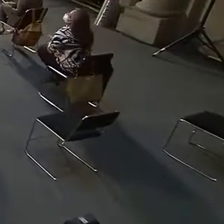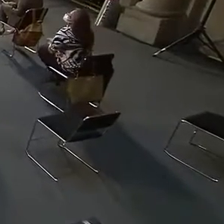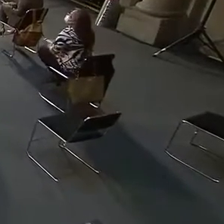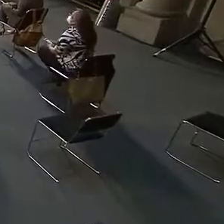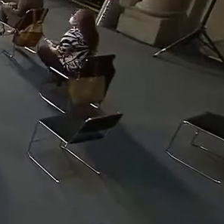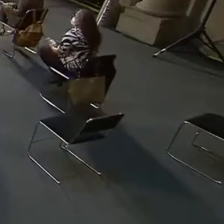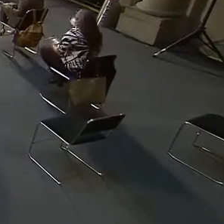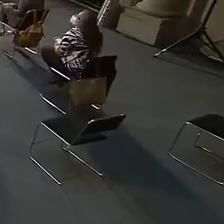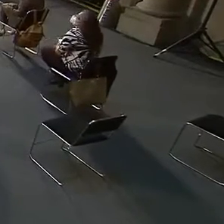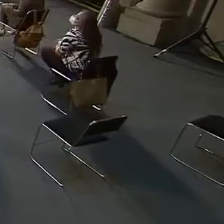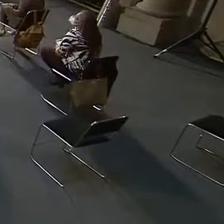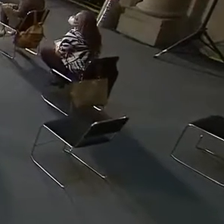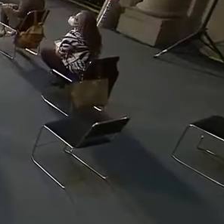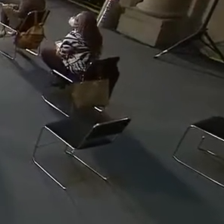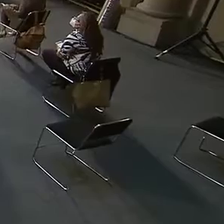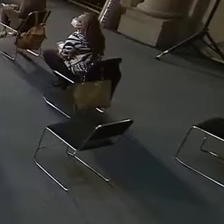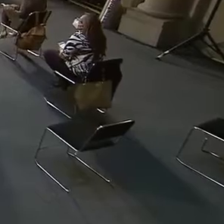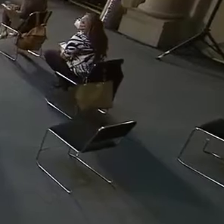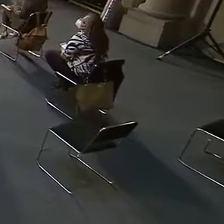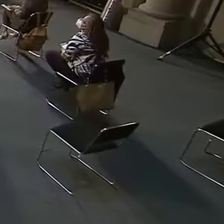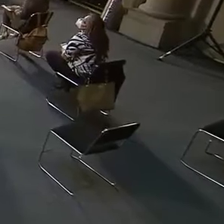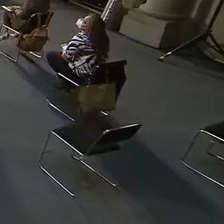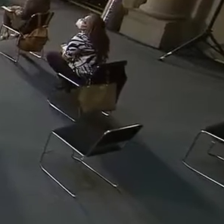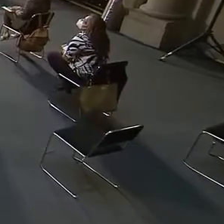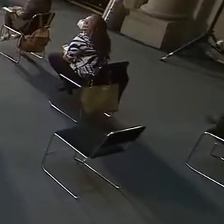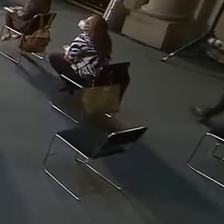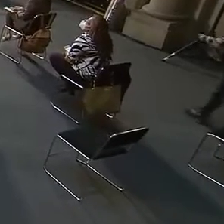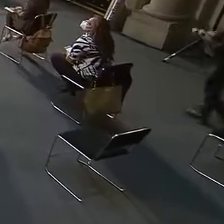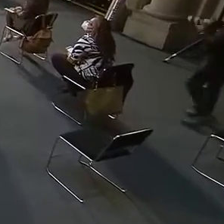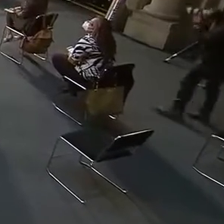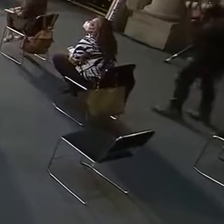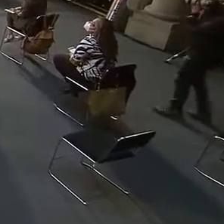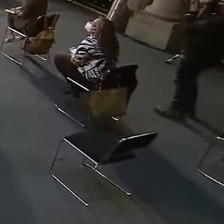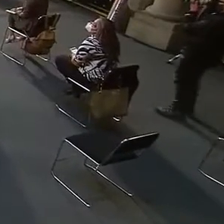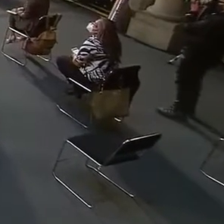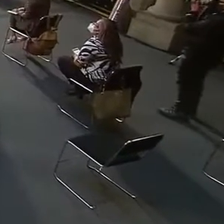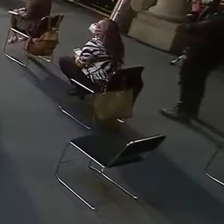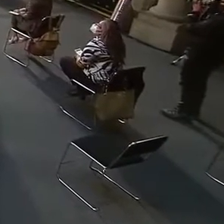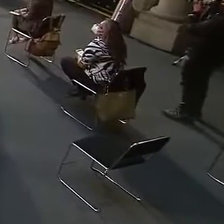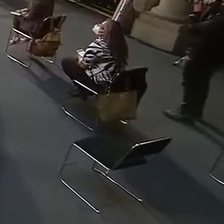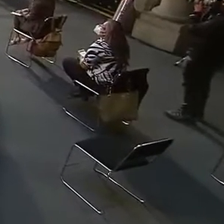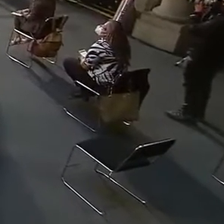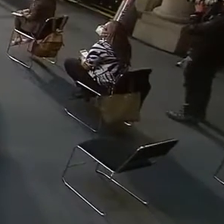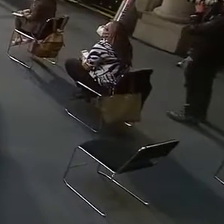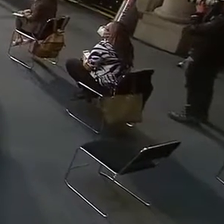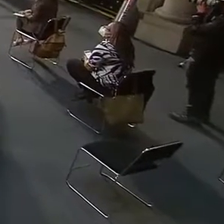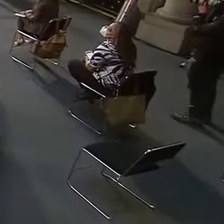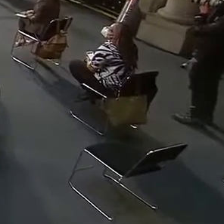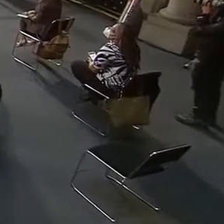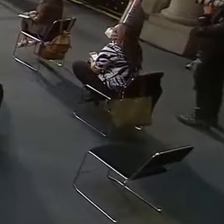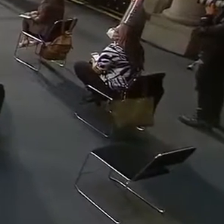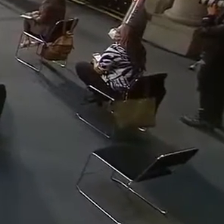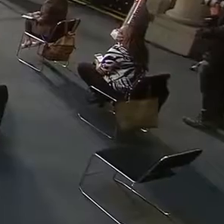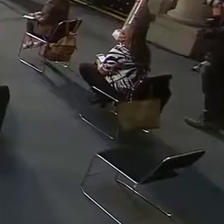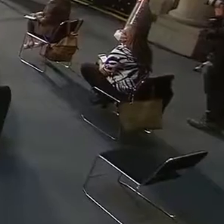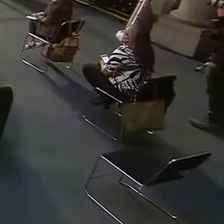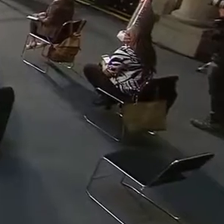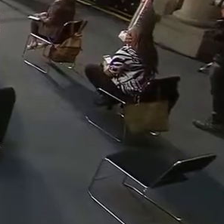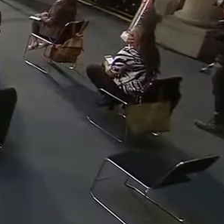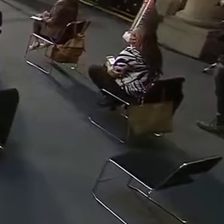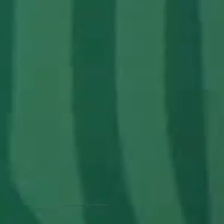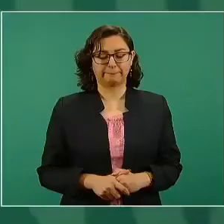haciendo de manera coordinada con los gobiernos locales, los gobiernos de los estados, el